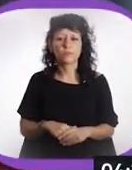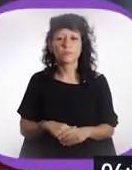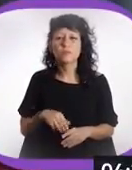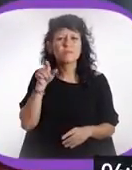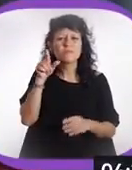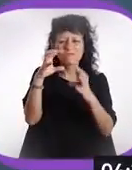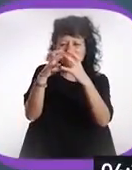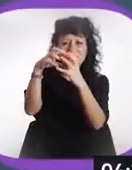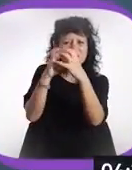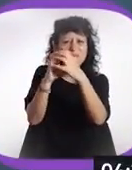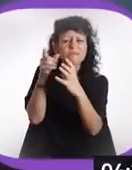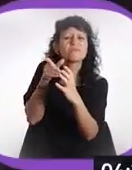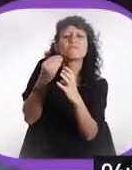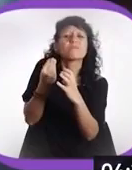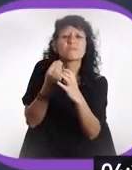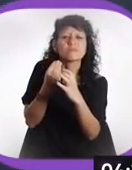¿Qué es esa cosa, Sage?